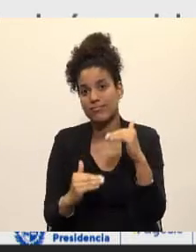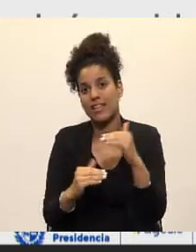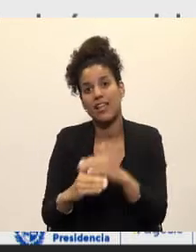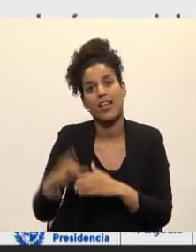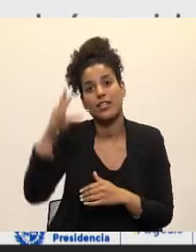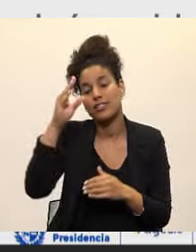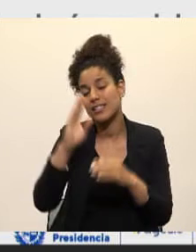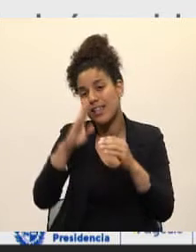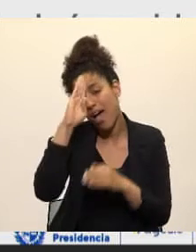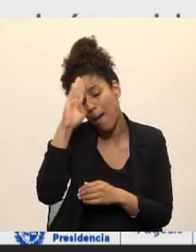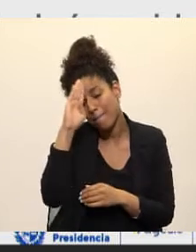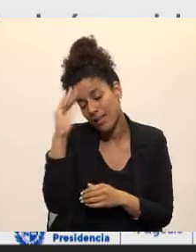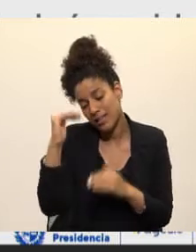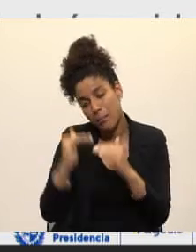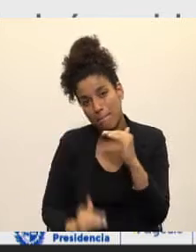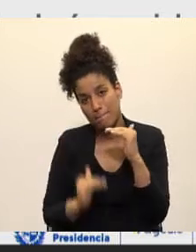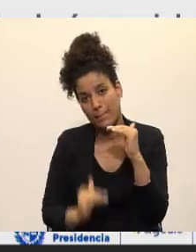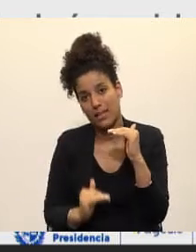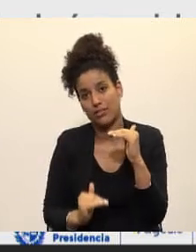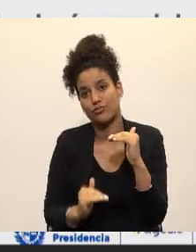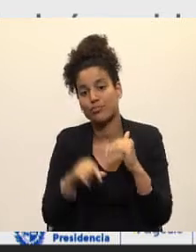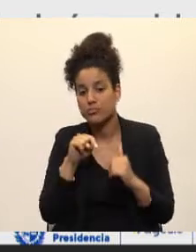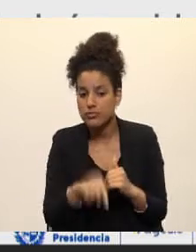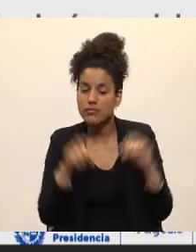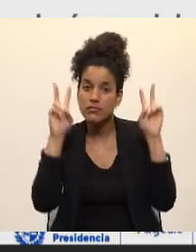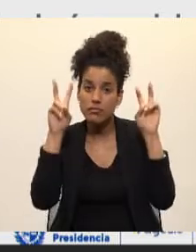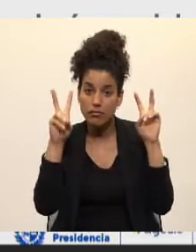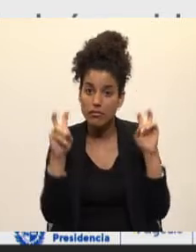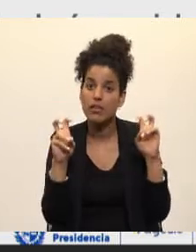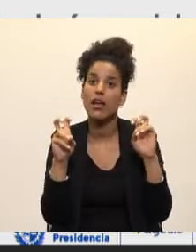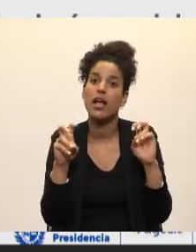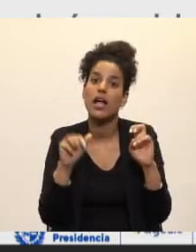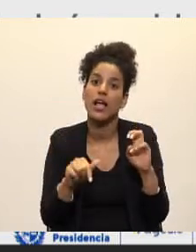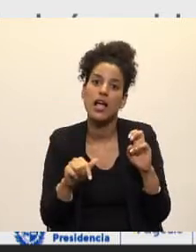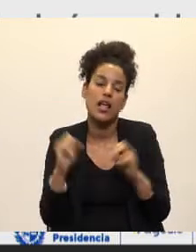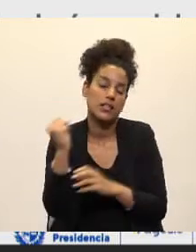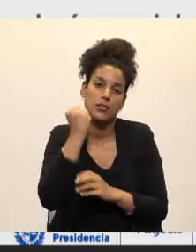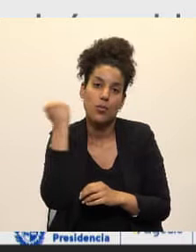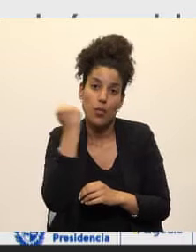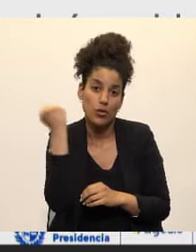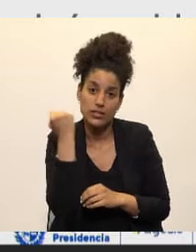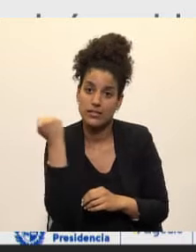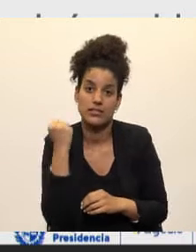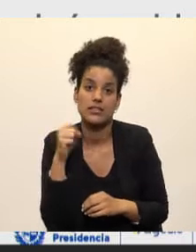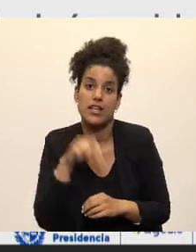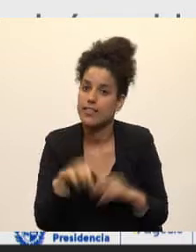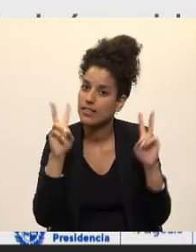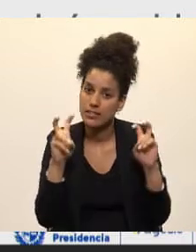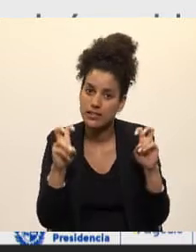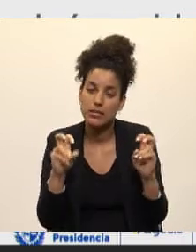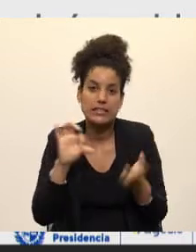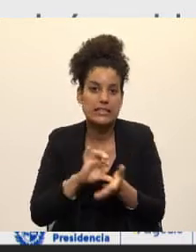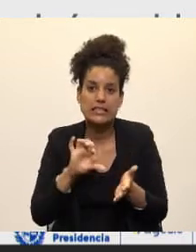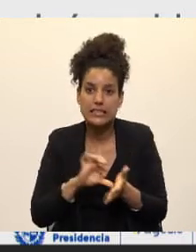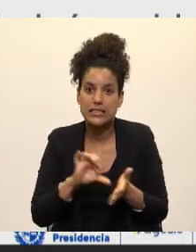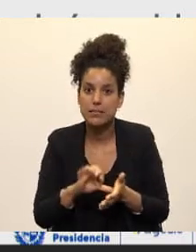aprendizaje. Sin duda, esta va a ser una de las cuestiones de agenda y es ya una de las cuestiones claves en estos sistemas de